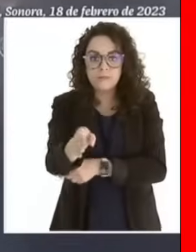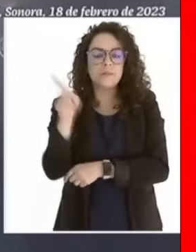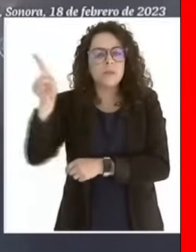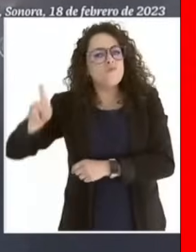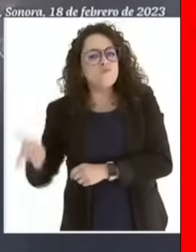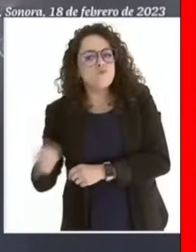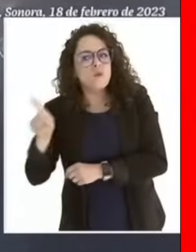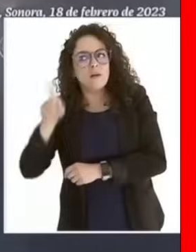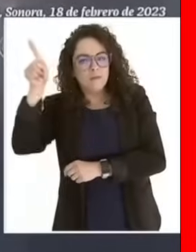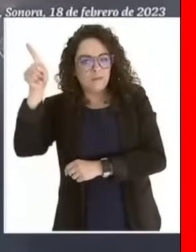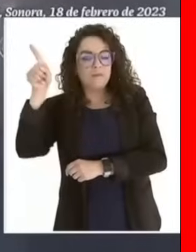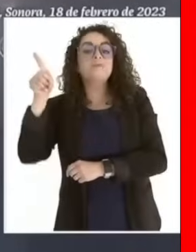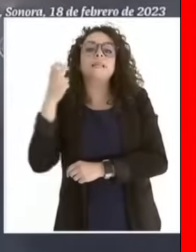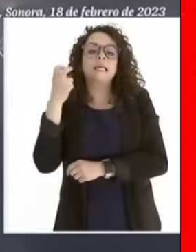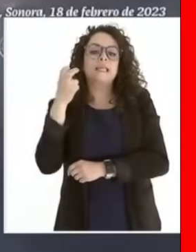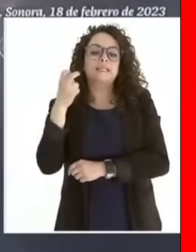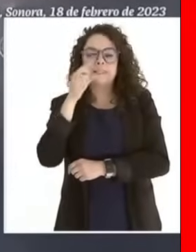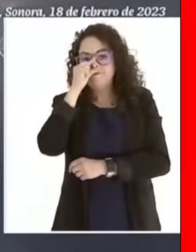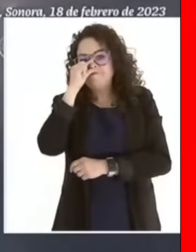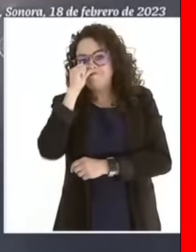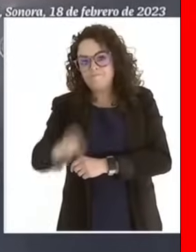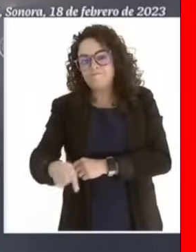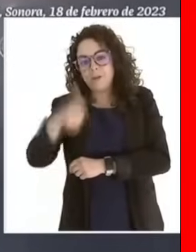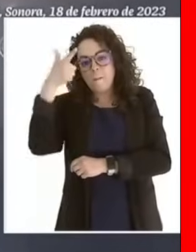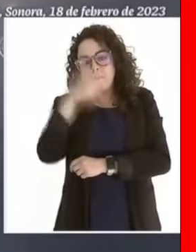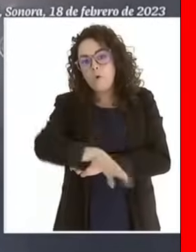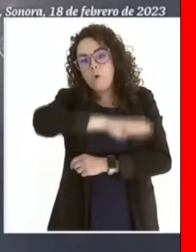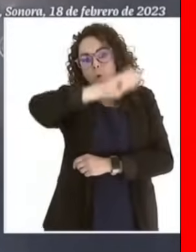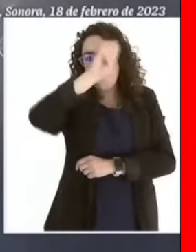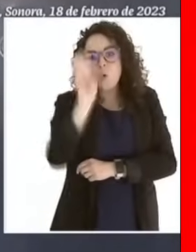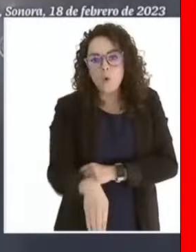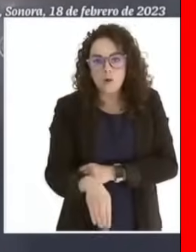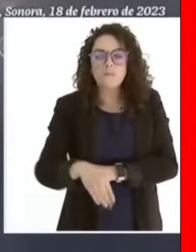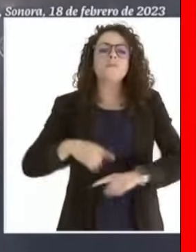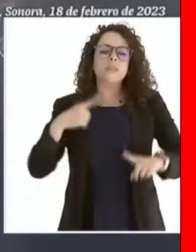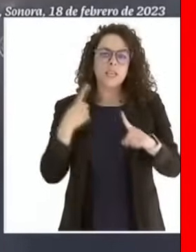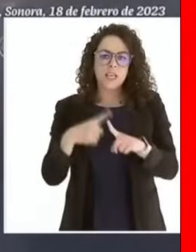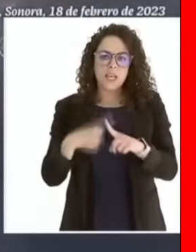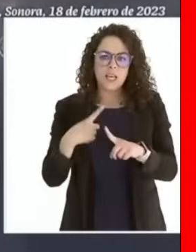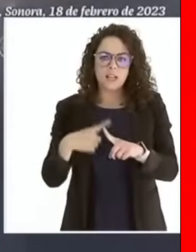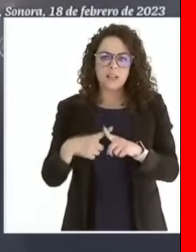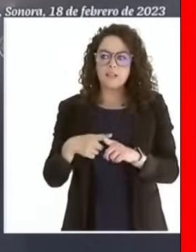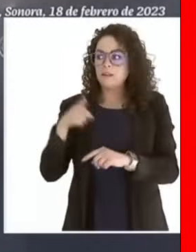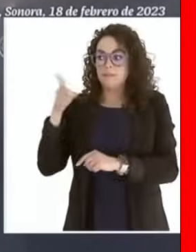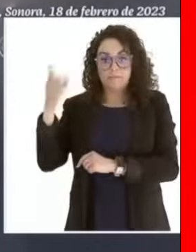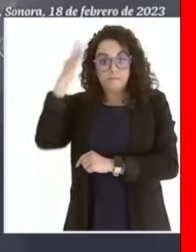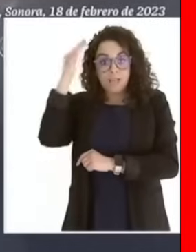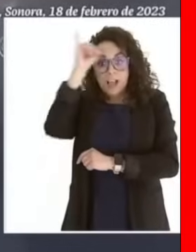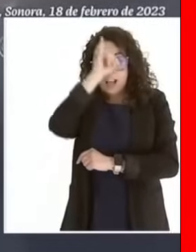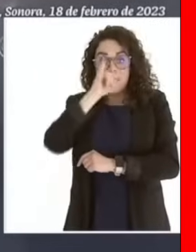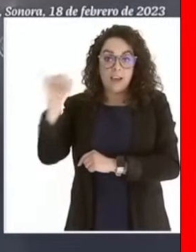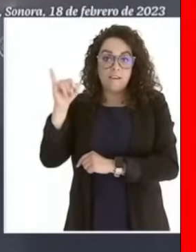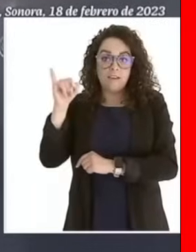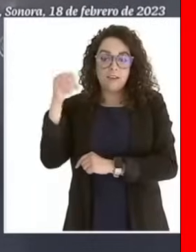ahí lo Asesinan y quien interviene en el asesinato Era uno de los jefes de las